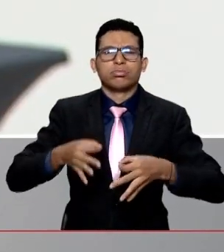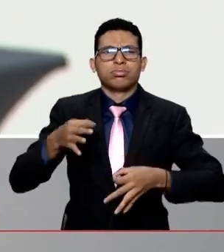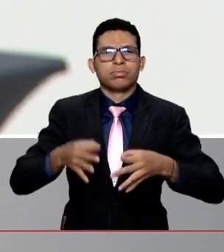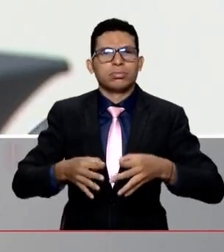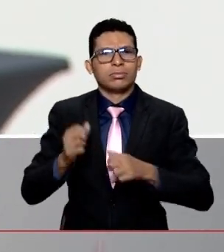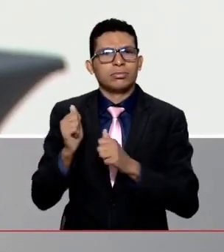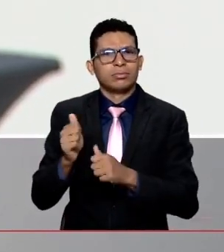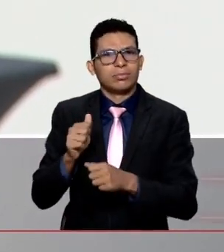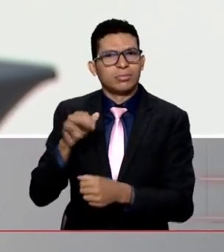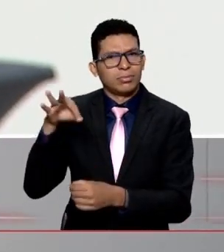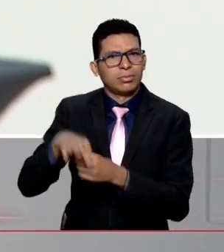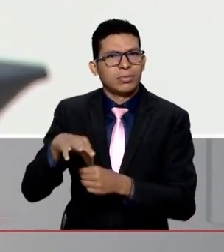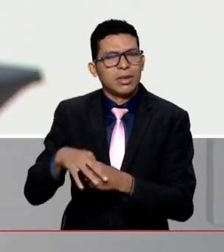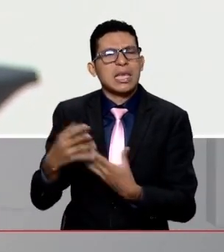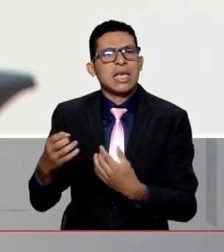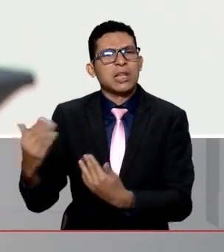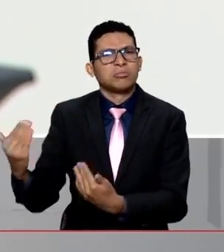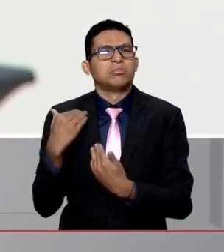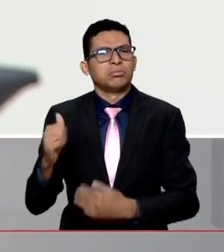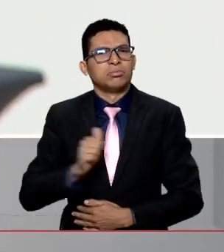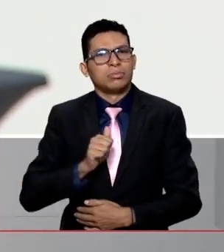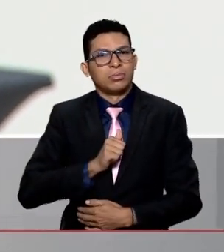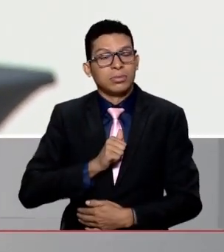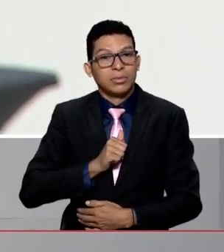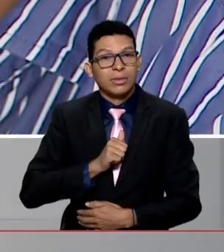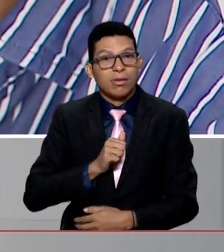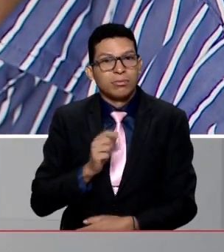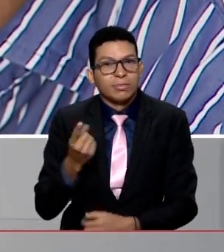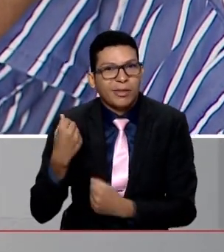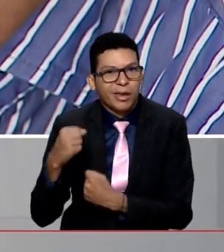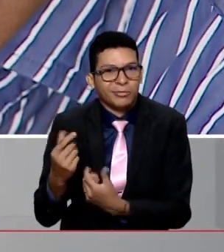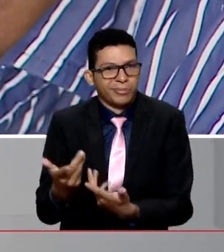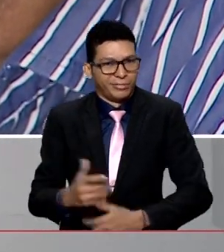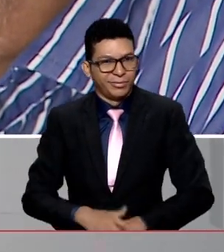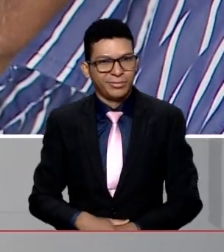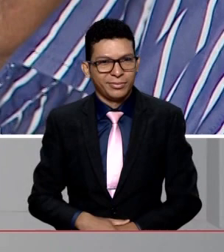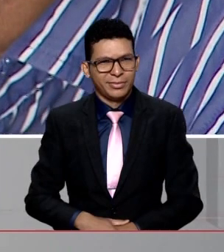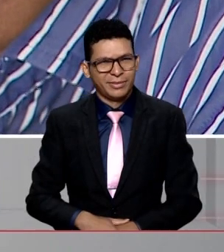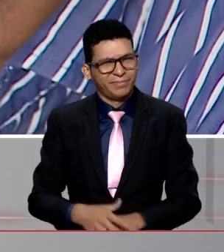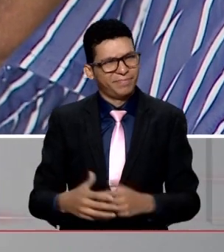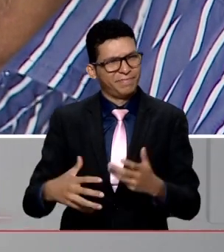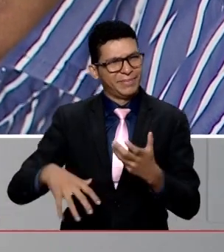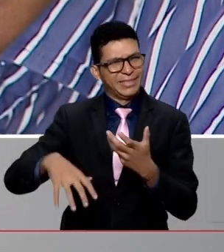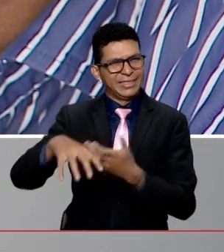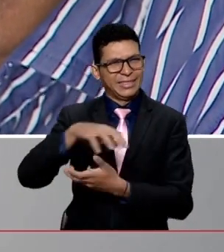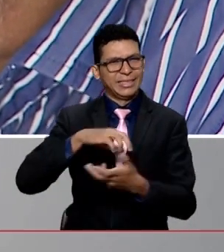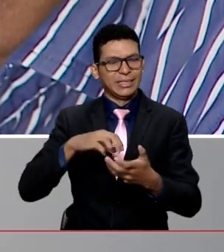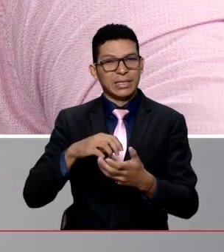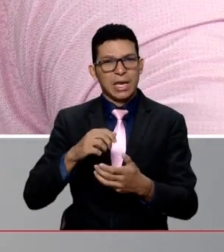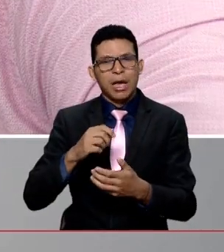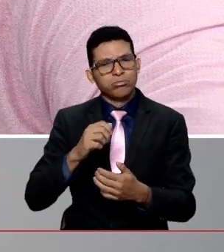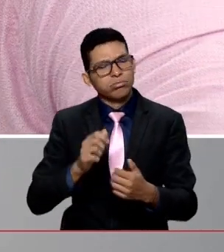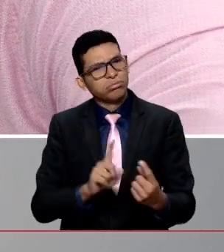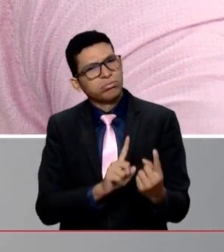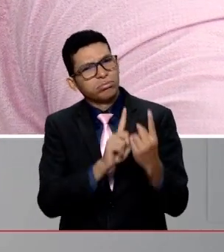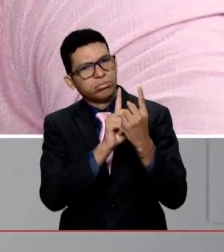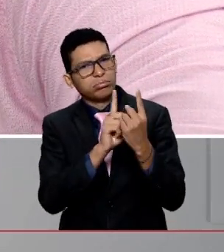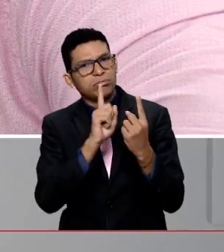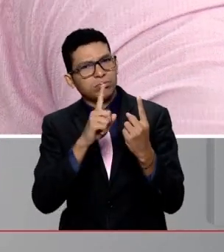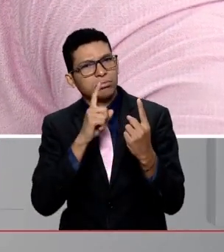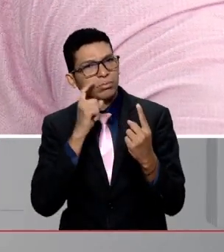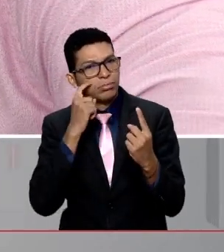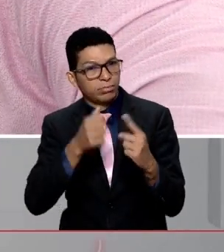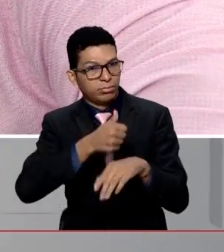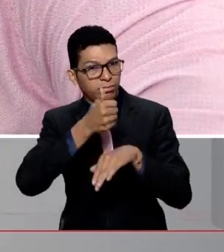su propia elección. Así es, Estefanía, y lo peor es que la pista no es fácil de desenredar. Buscamos a la rectora para conocer su posición